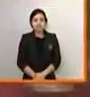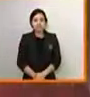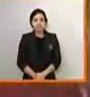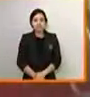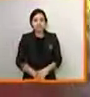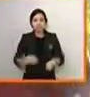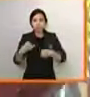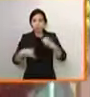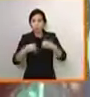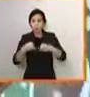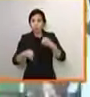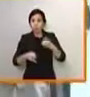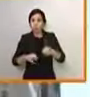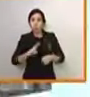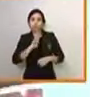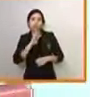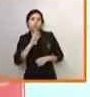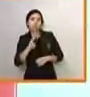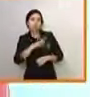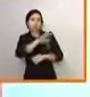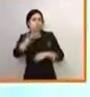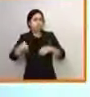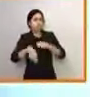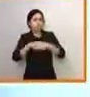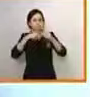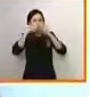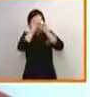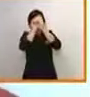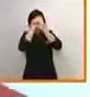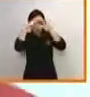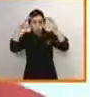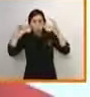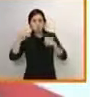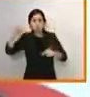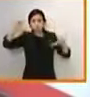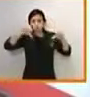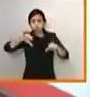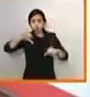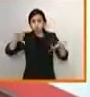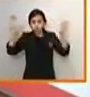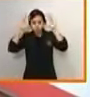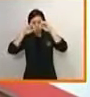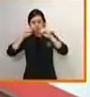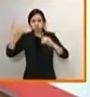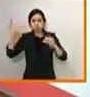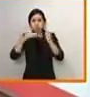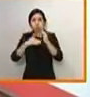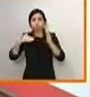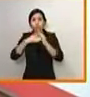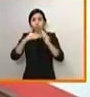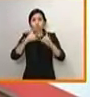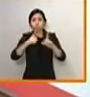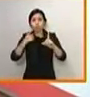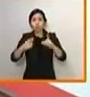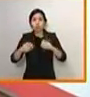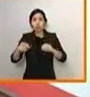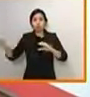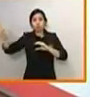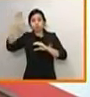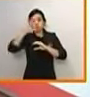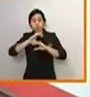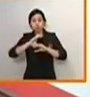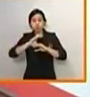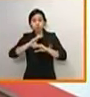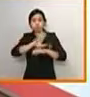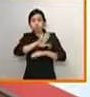Y el juego que hace posible que todos sus sueños se cumplan, en esta noche tiene acumulado para usted 3 millones de lempiras con su jugada doble. Así